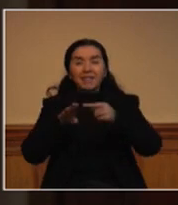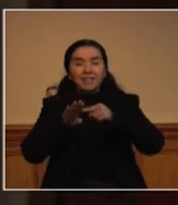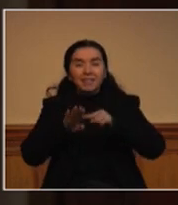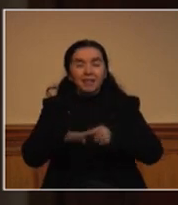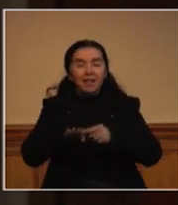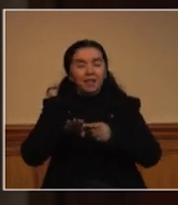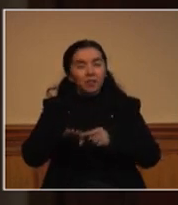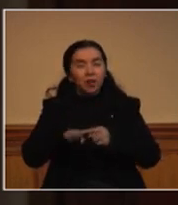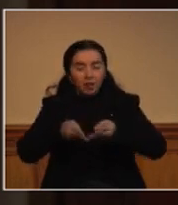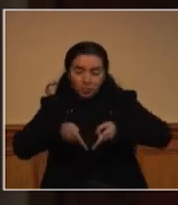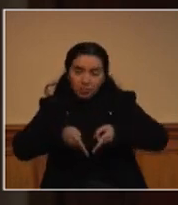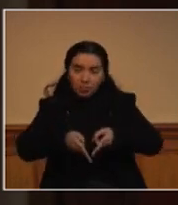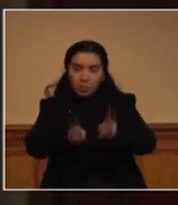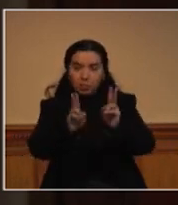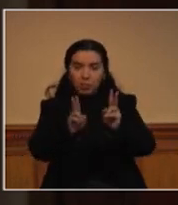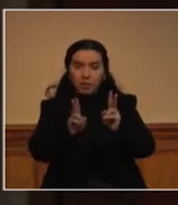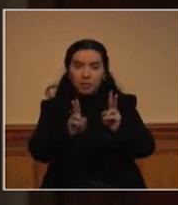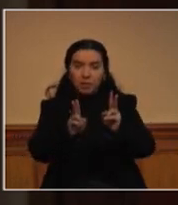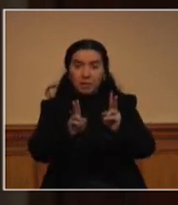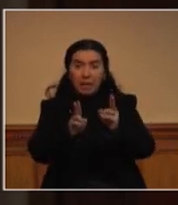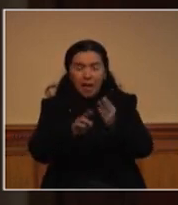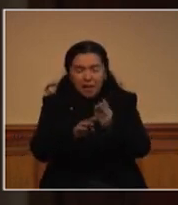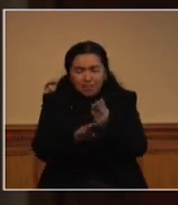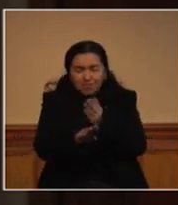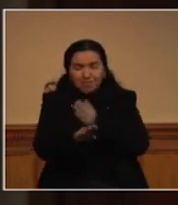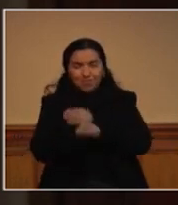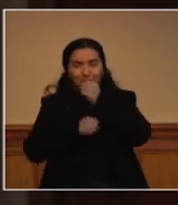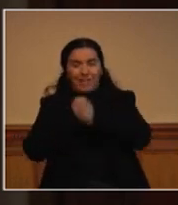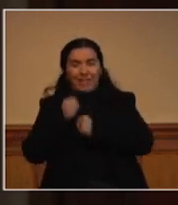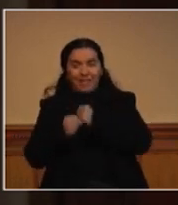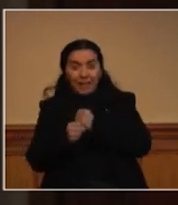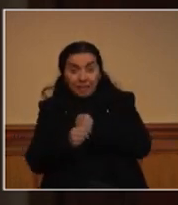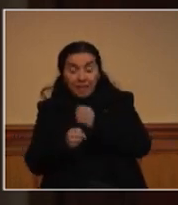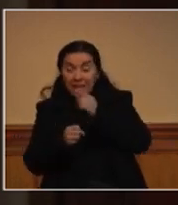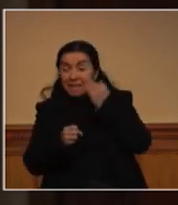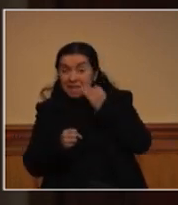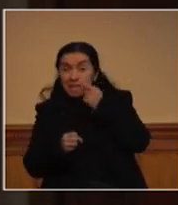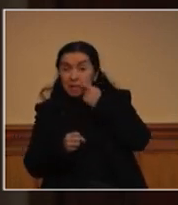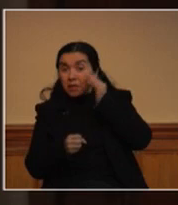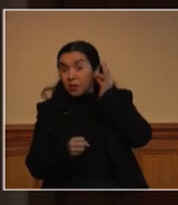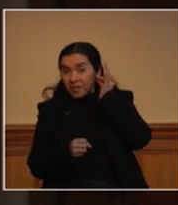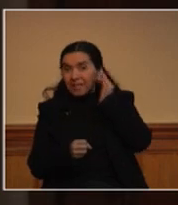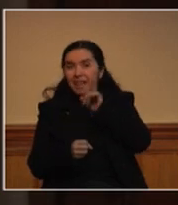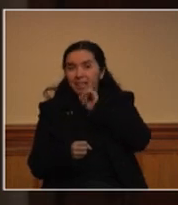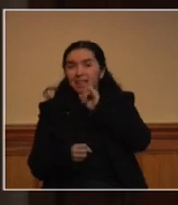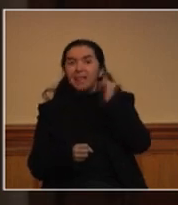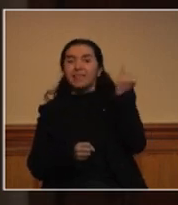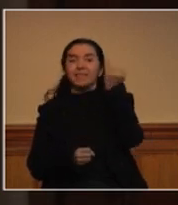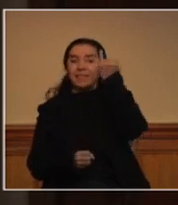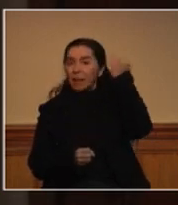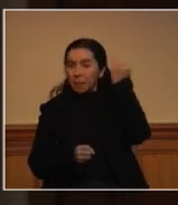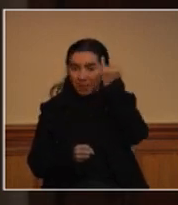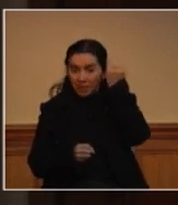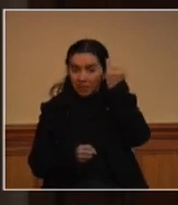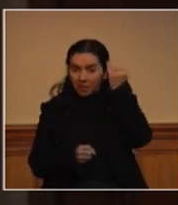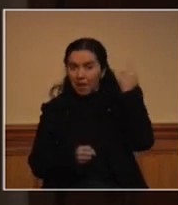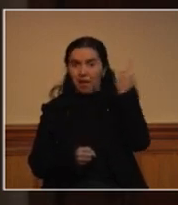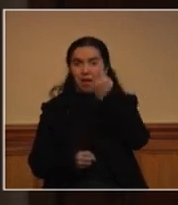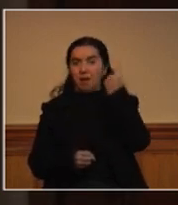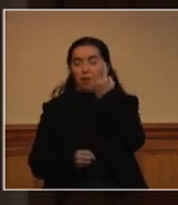tecnologías que permitan desde muy temprana edad a niños y niñas generar su independencia y su